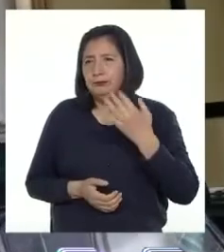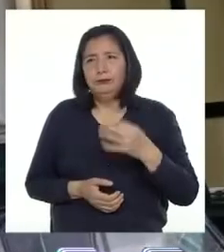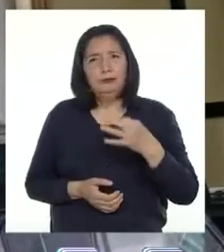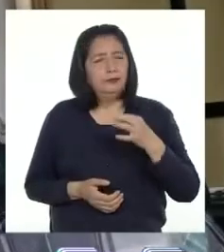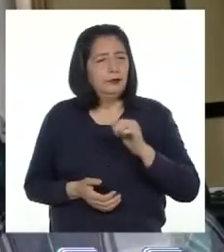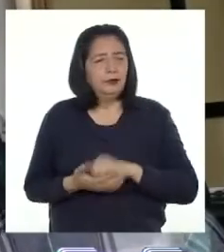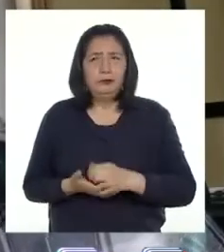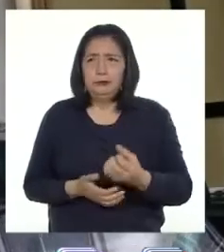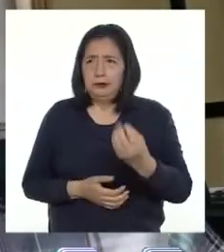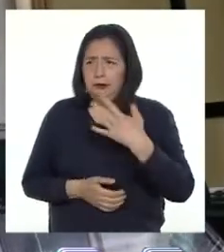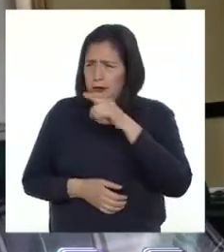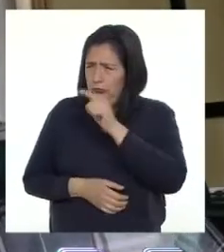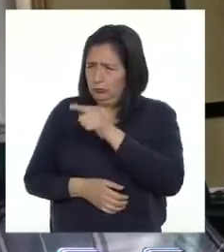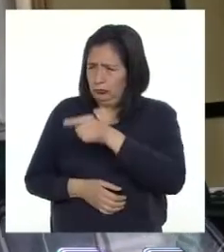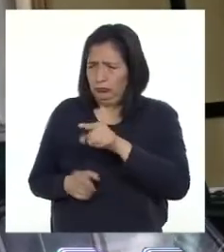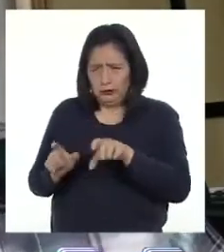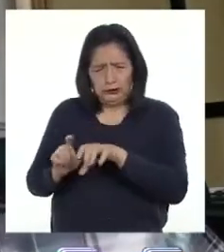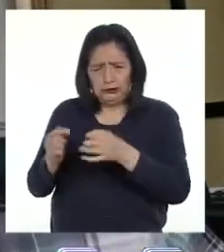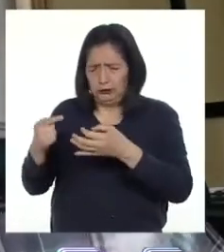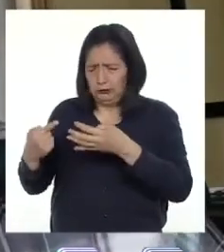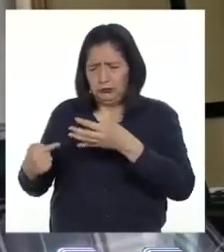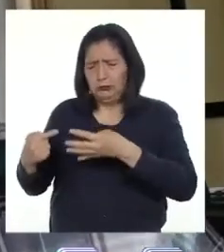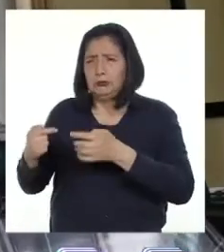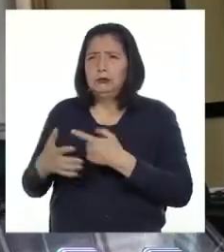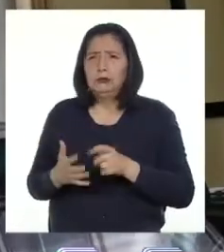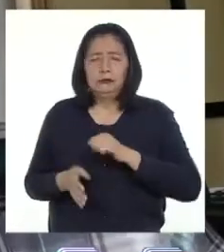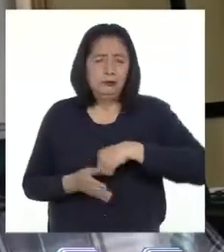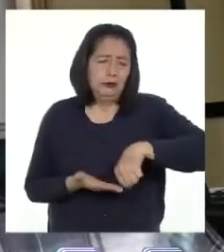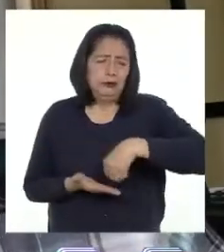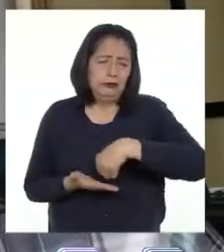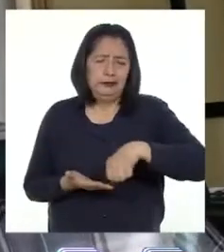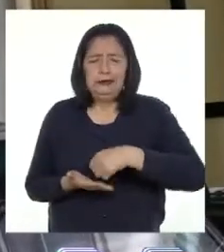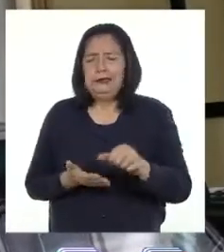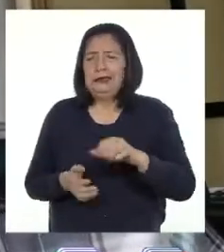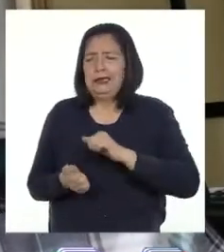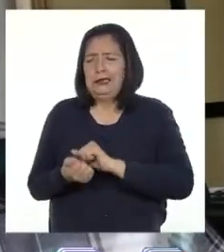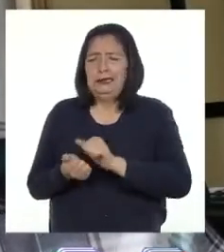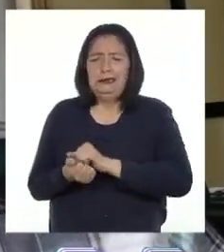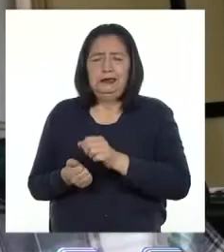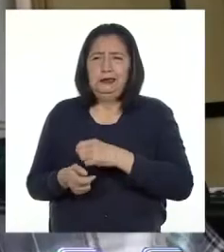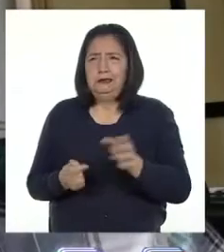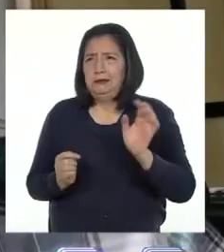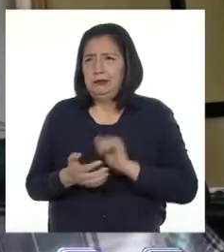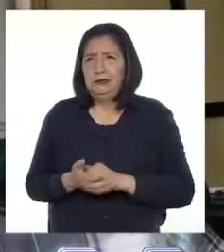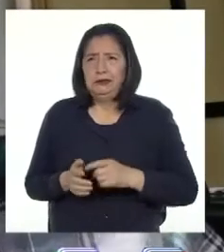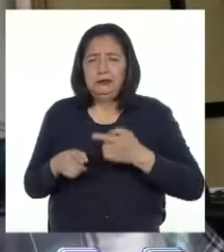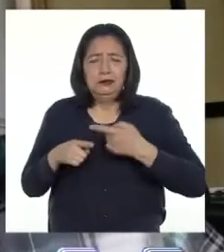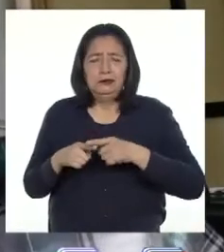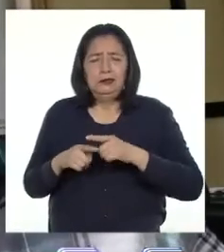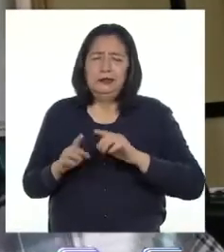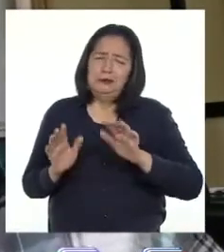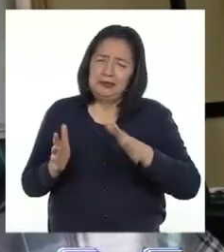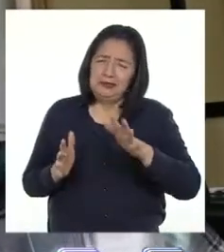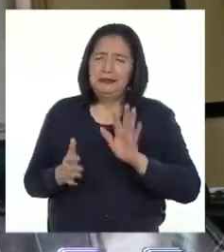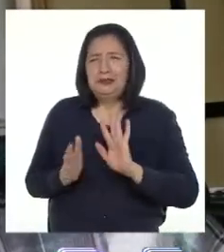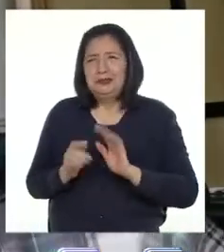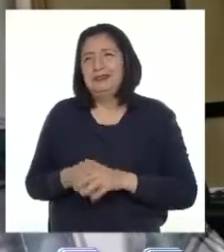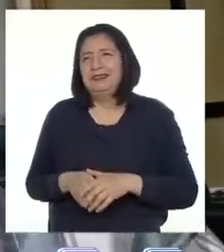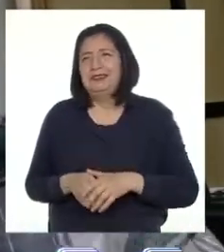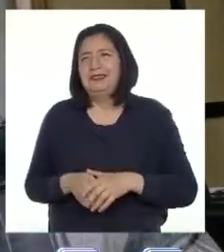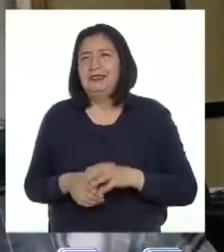corajuda y siempre me decía, oye, tú tienes que hacer esto, entonces planchar, lavar, tejer más o menos ahí,